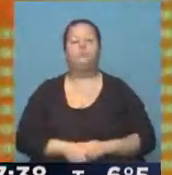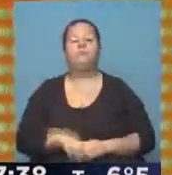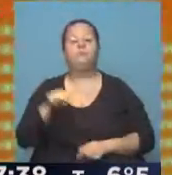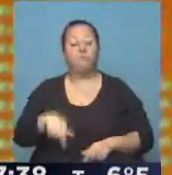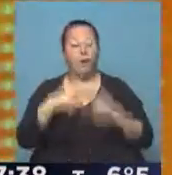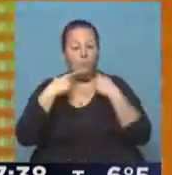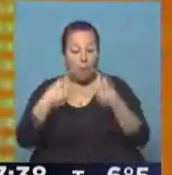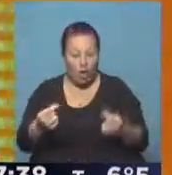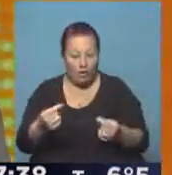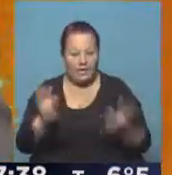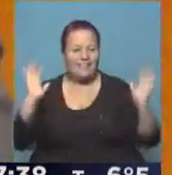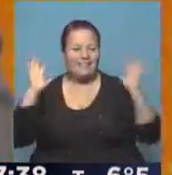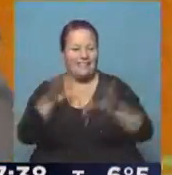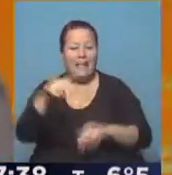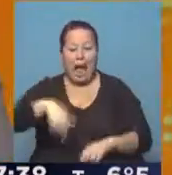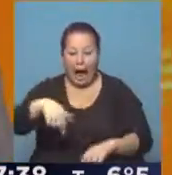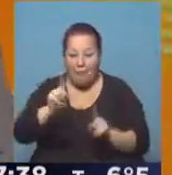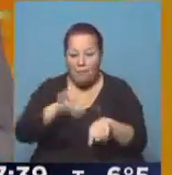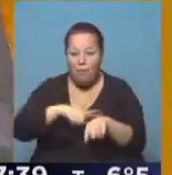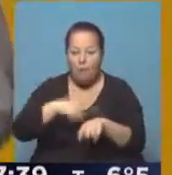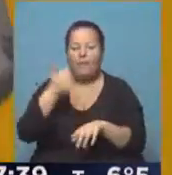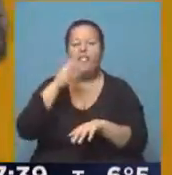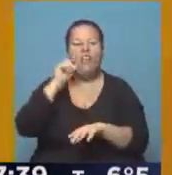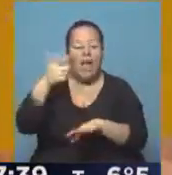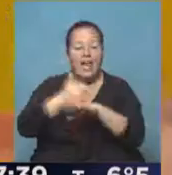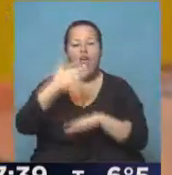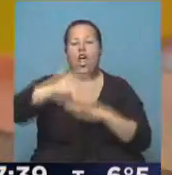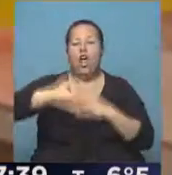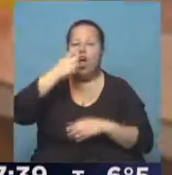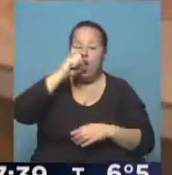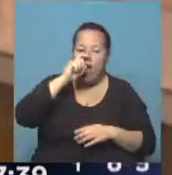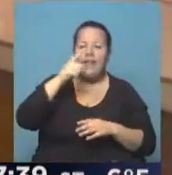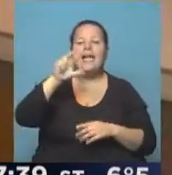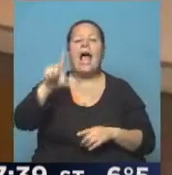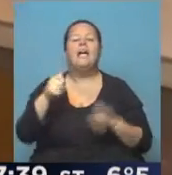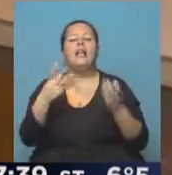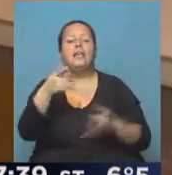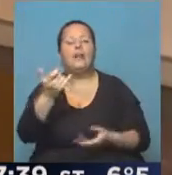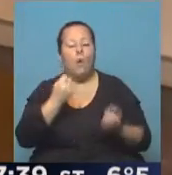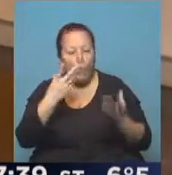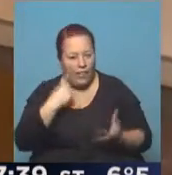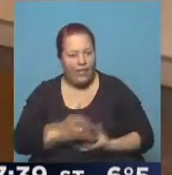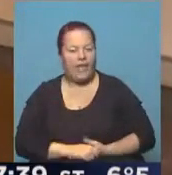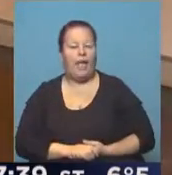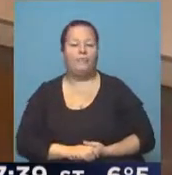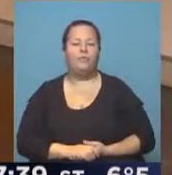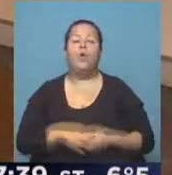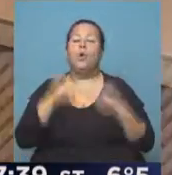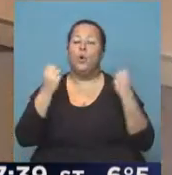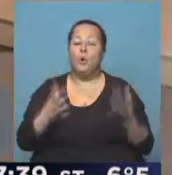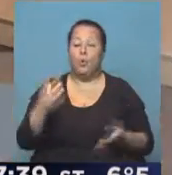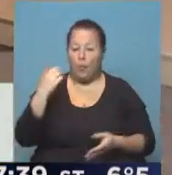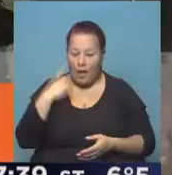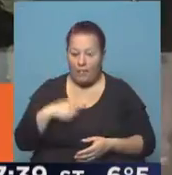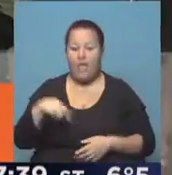Y esta protesta, esta concentración ahora, vivo, Daniel Ayala, Corrientes y Callao, ¿qué está pasando, Dani? Buen día. Buen día,